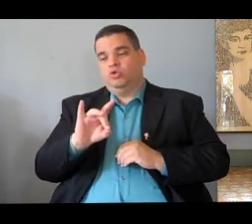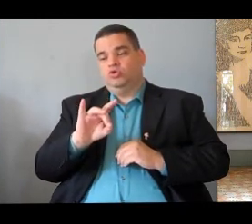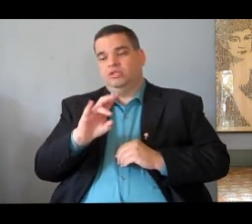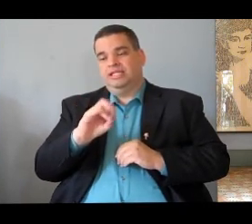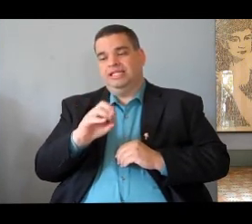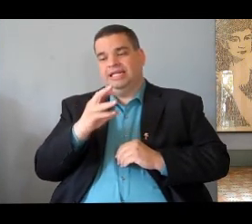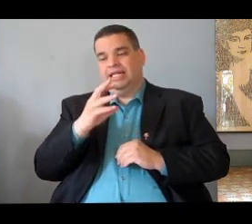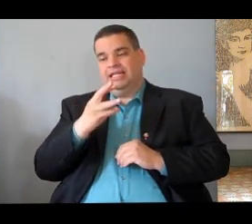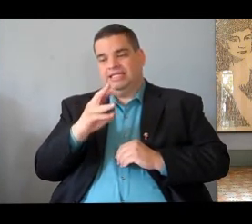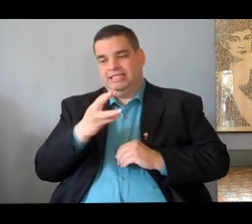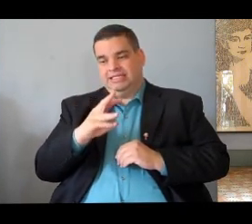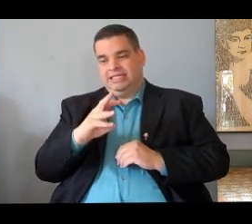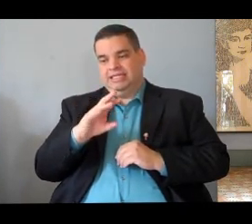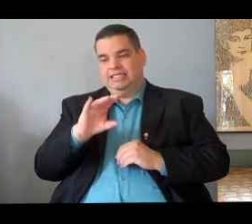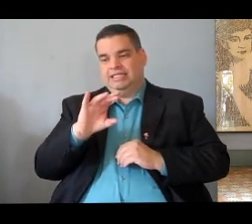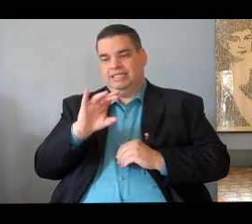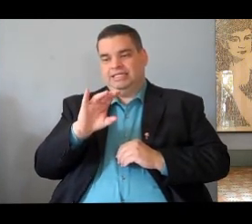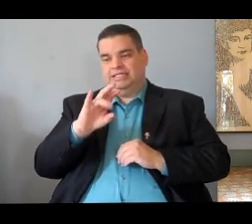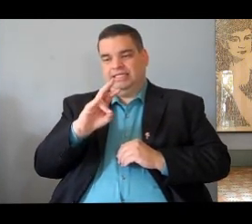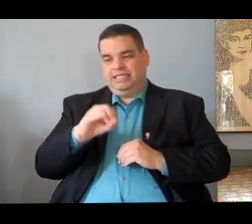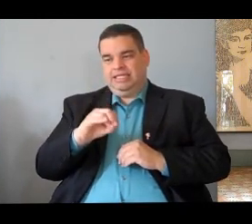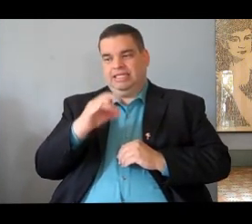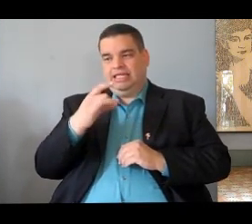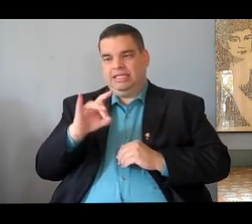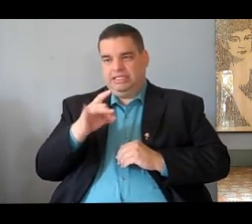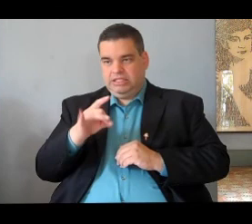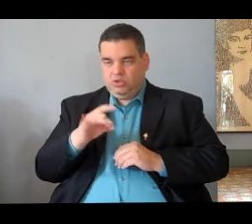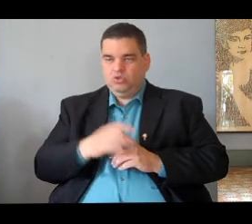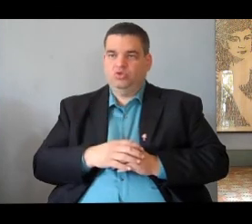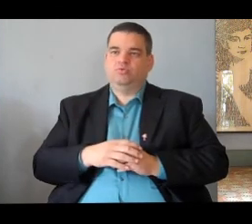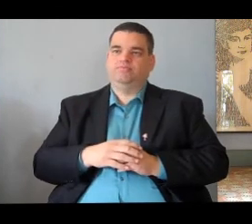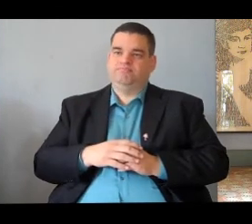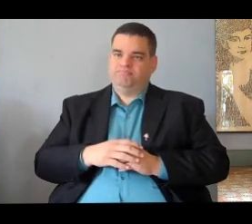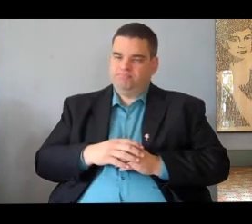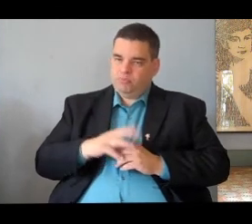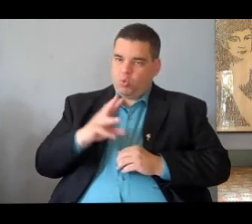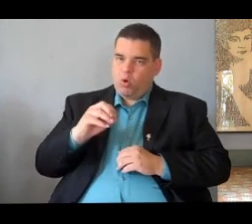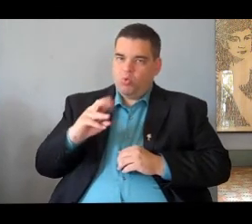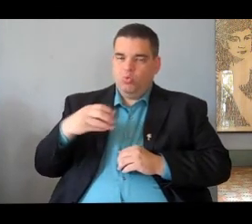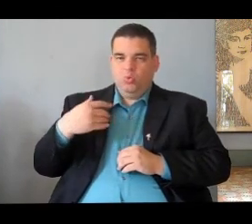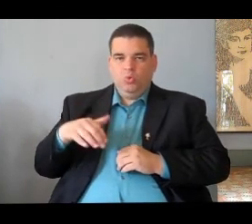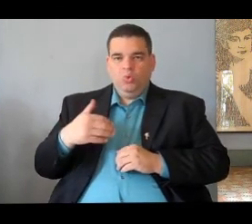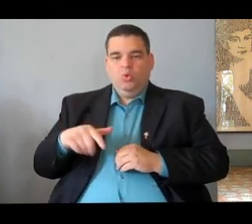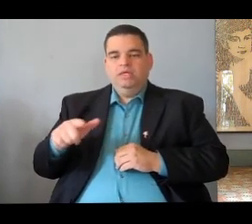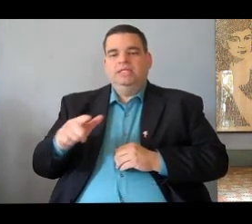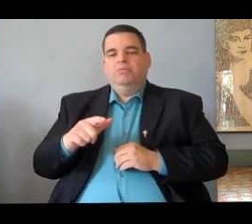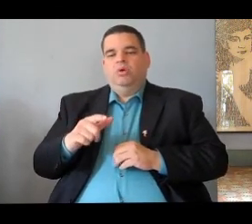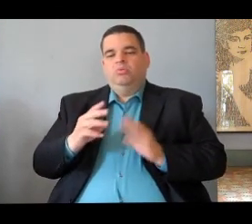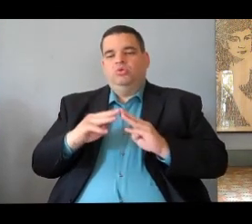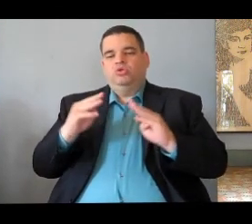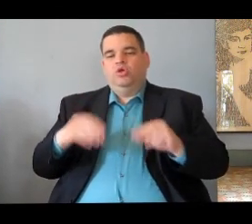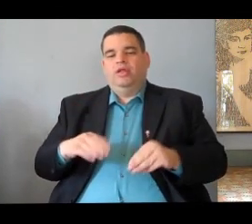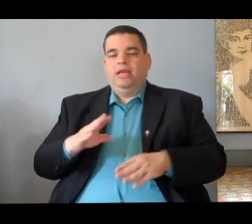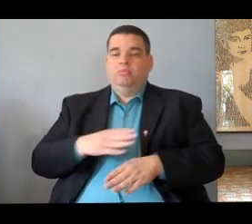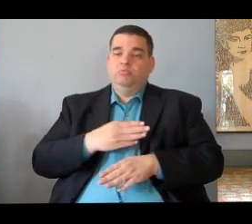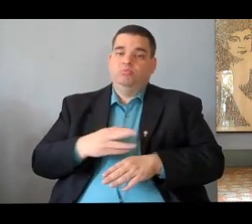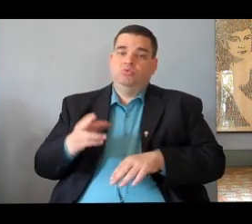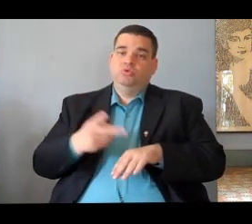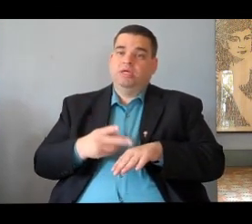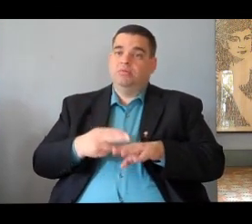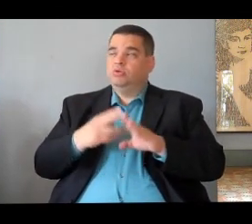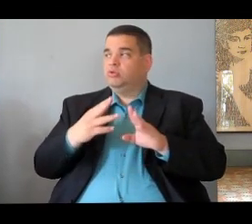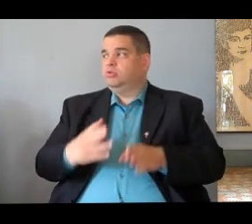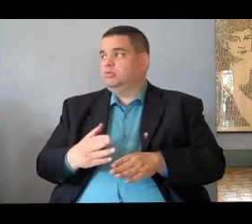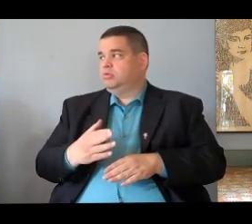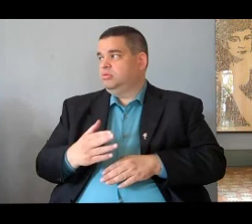787-848-7016 o el 848-7018. Wow, así que ahí estamos en el Museo de la Música puertorriqueña. ¿Tú tienes alguna pregunta,